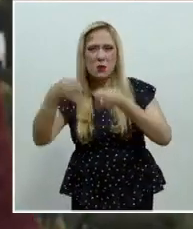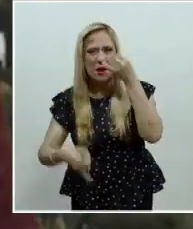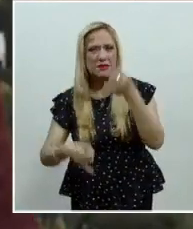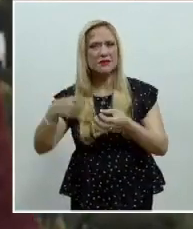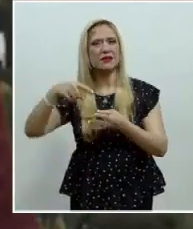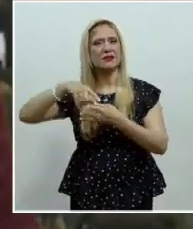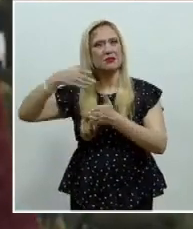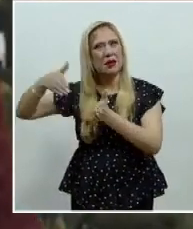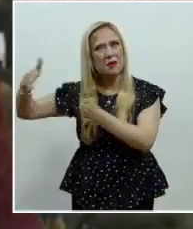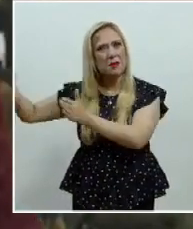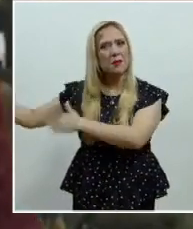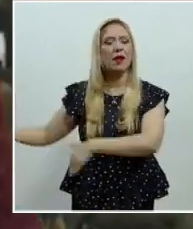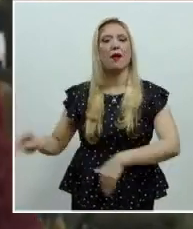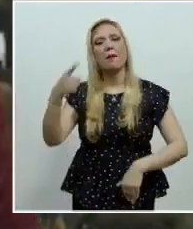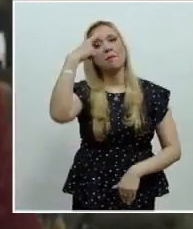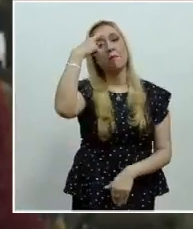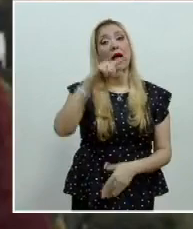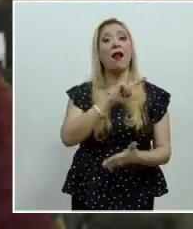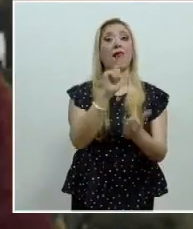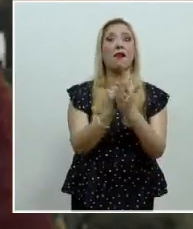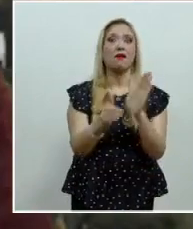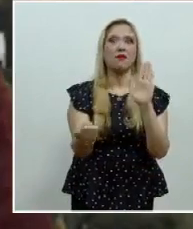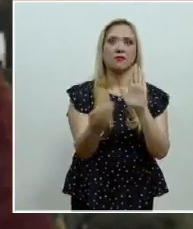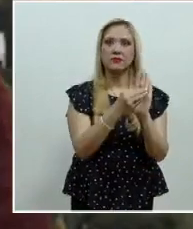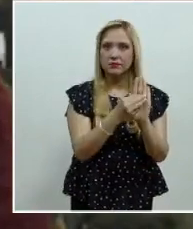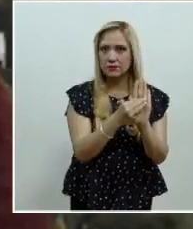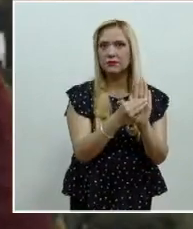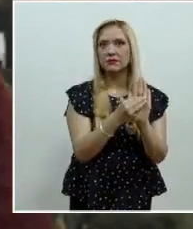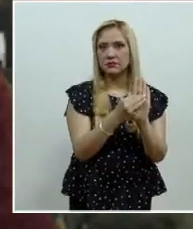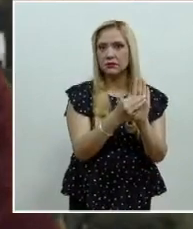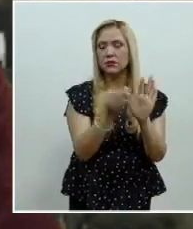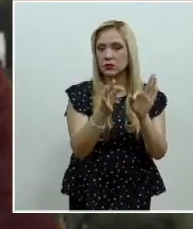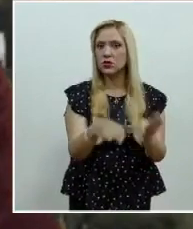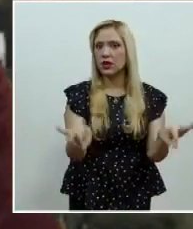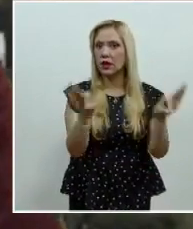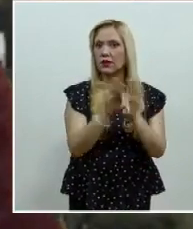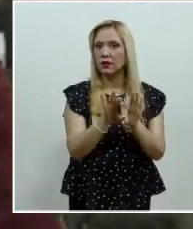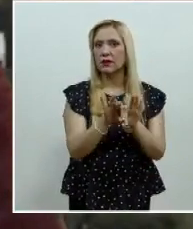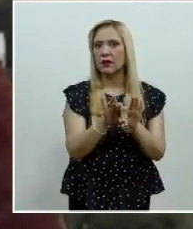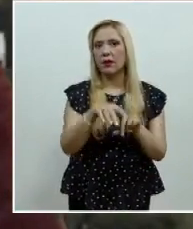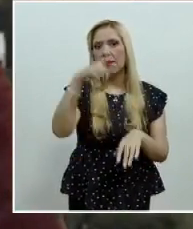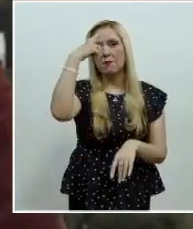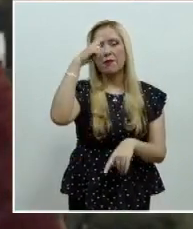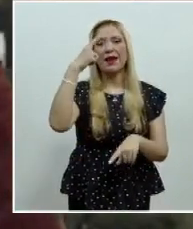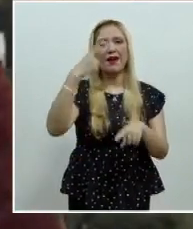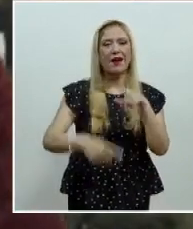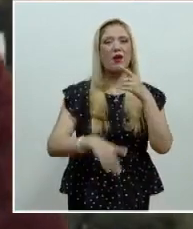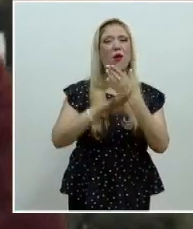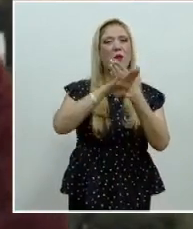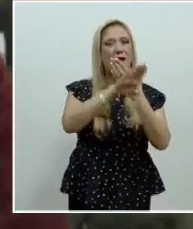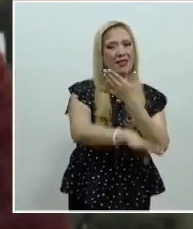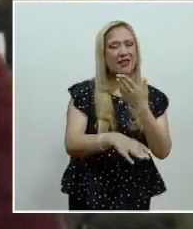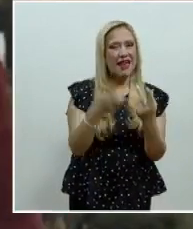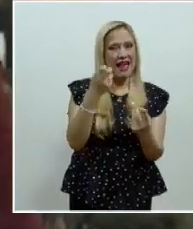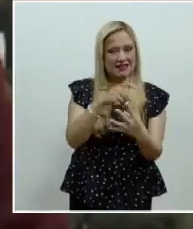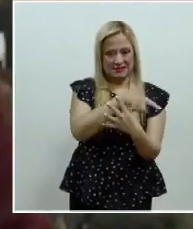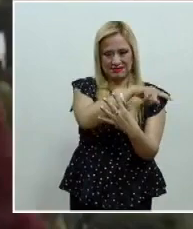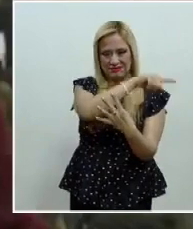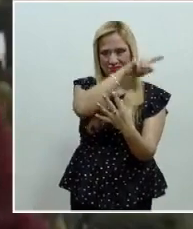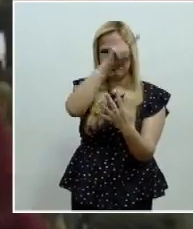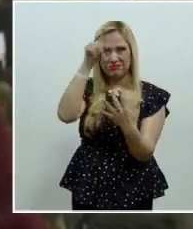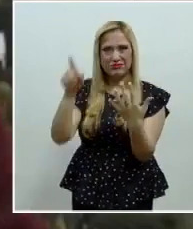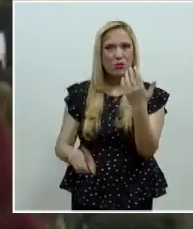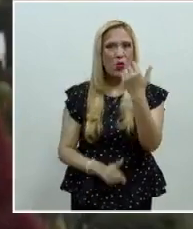manera transversal en la política pública. Por eso me parece indispensable para abatir o combatir estos enemigos, ¿no?, que son